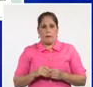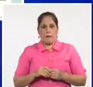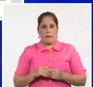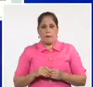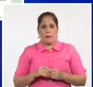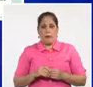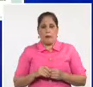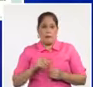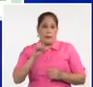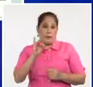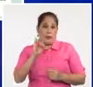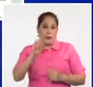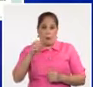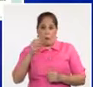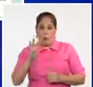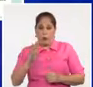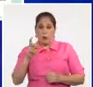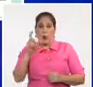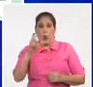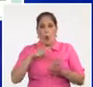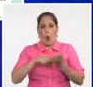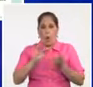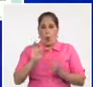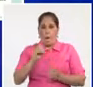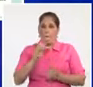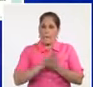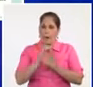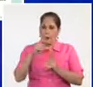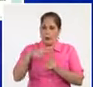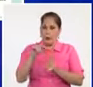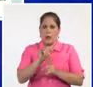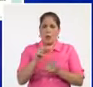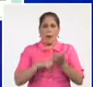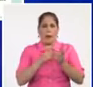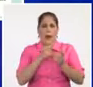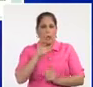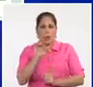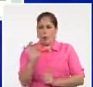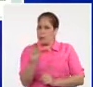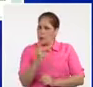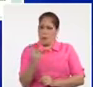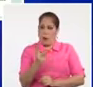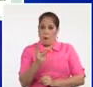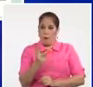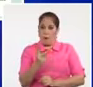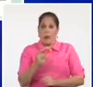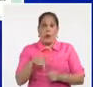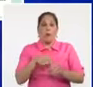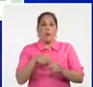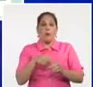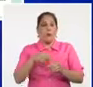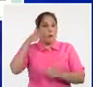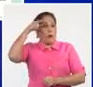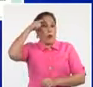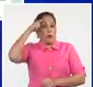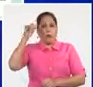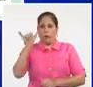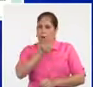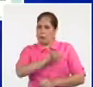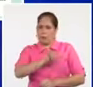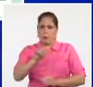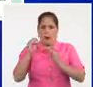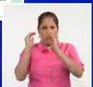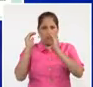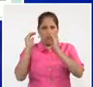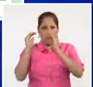700,4, Colón de Matanzas, igual que Perico, y el municipio de Sandino,